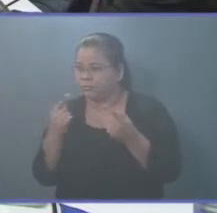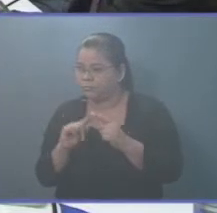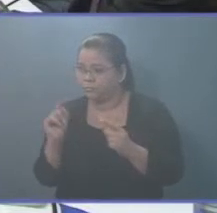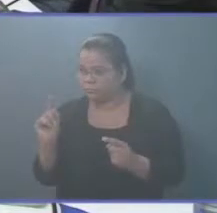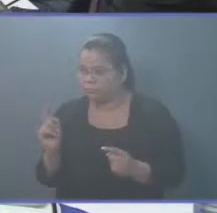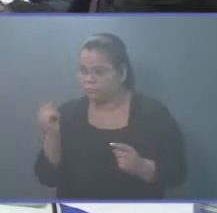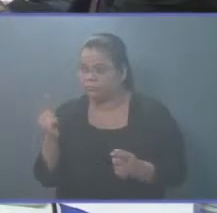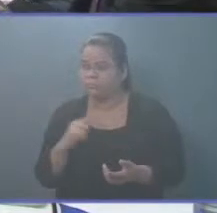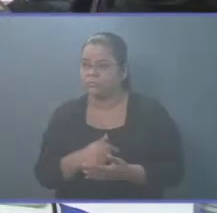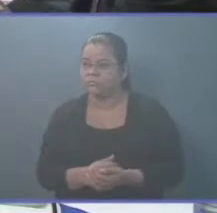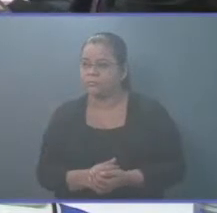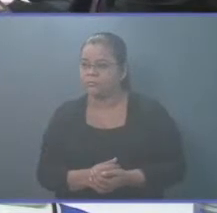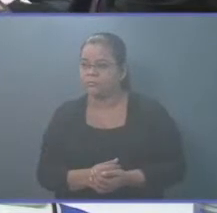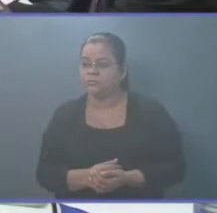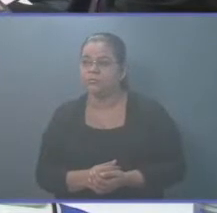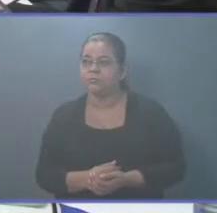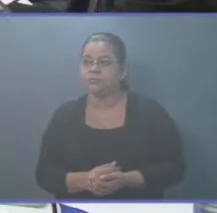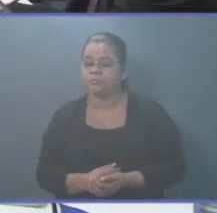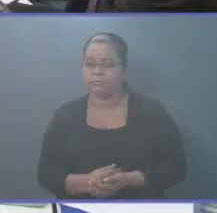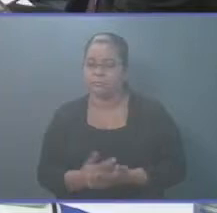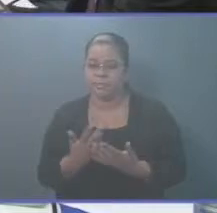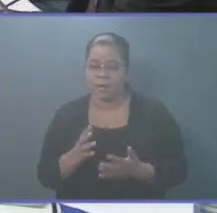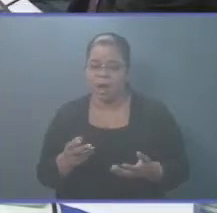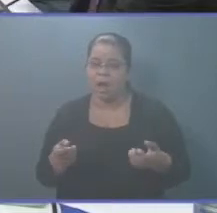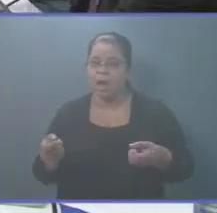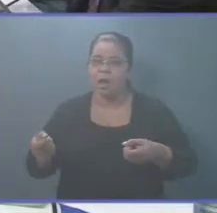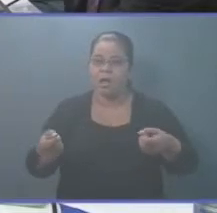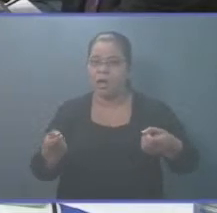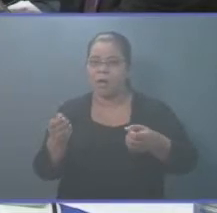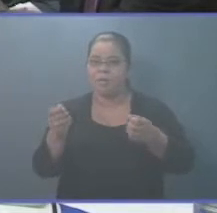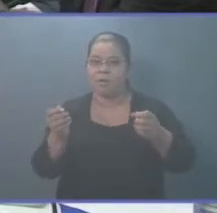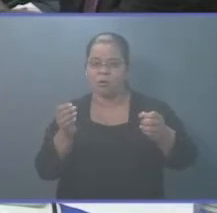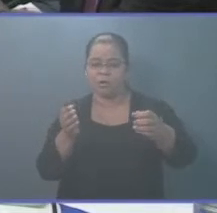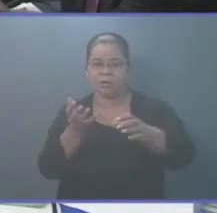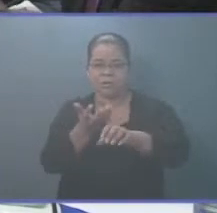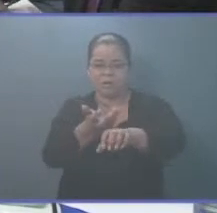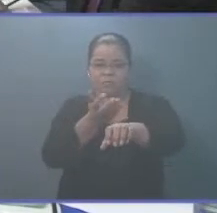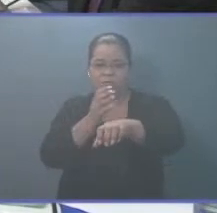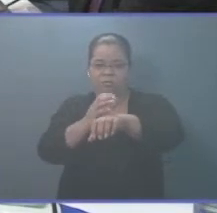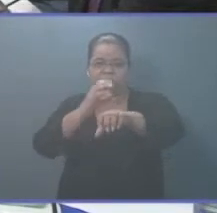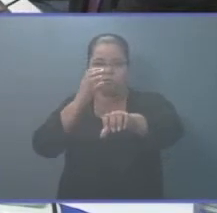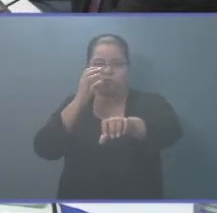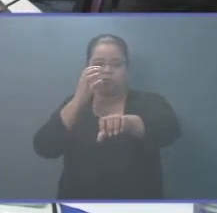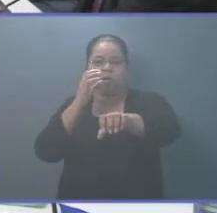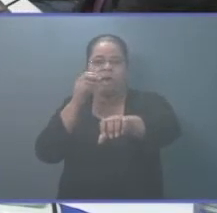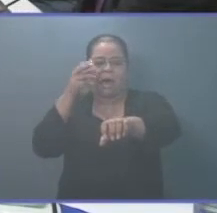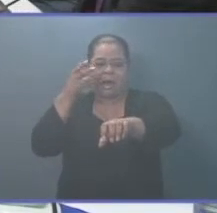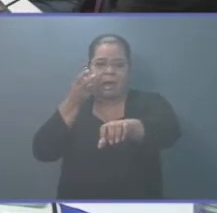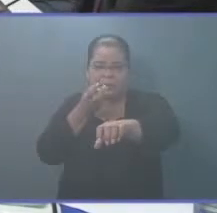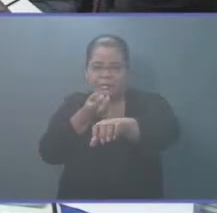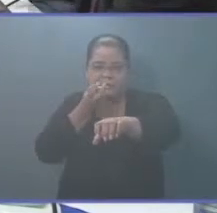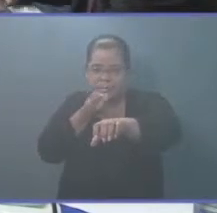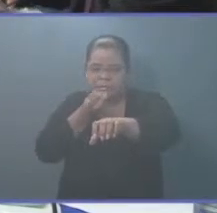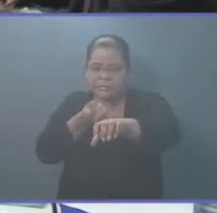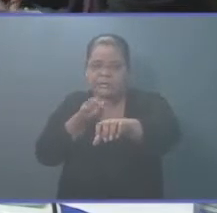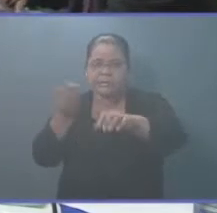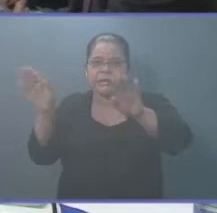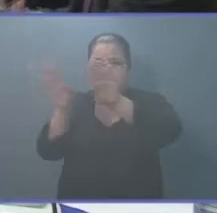meten en furgones sin importarles si va a haber o no va a haber oxígeno.